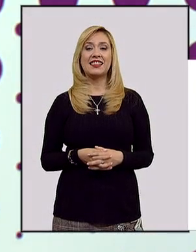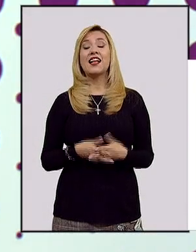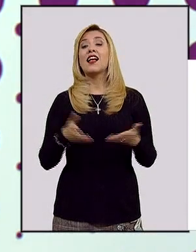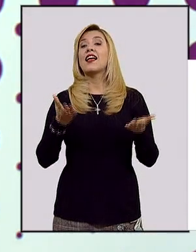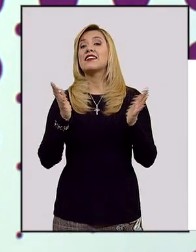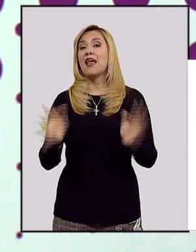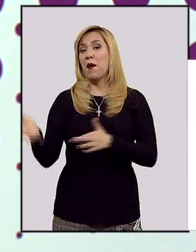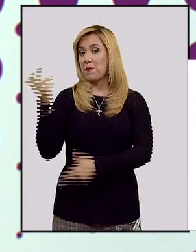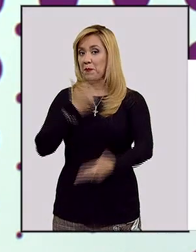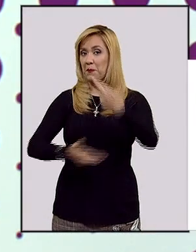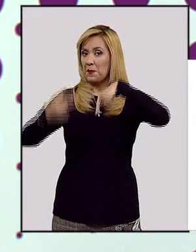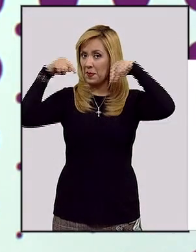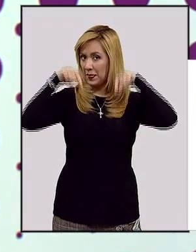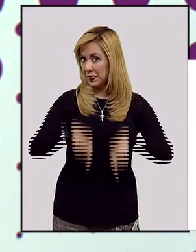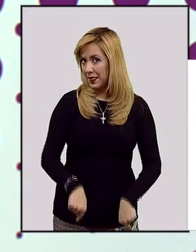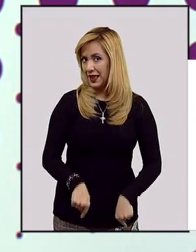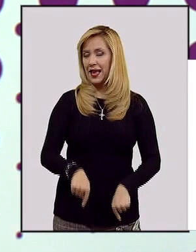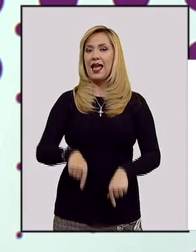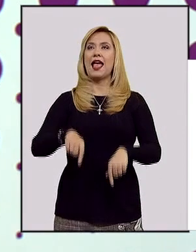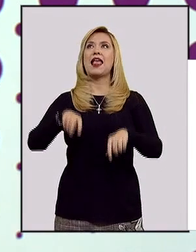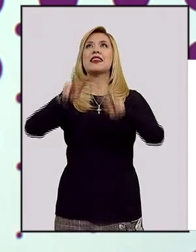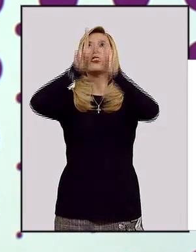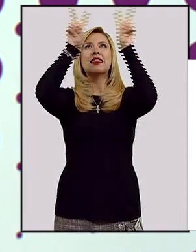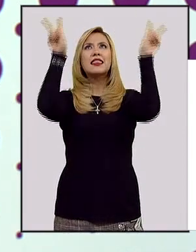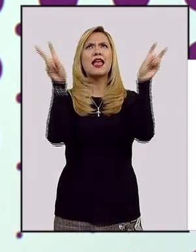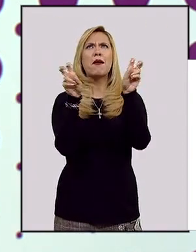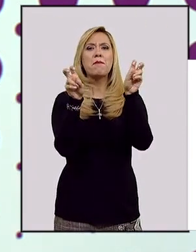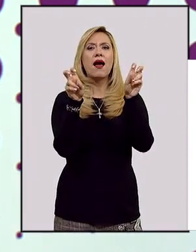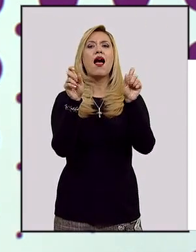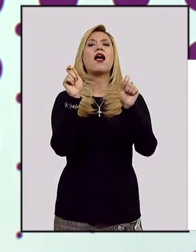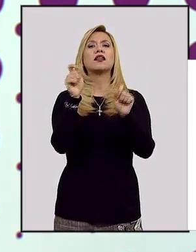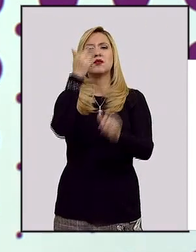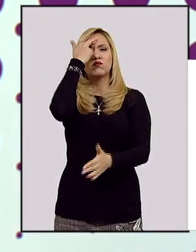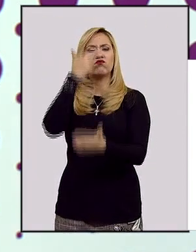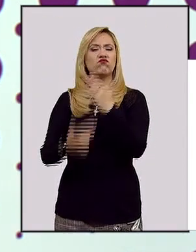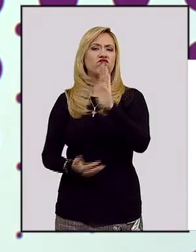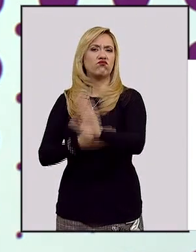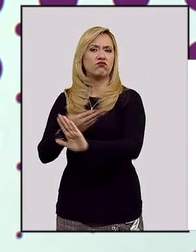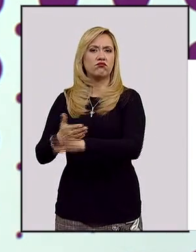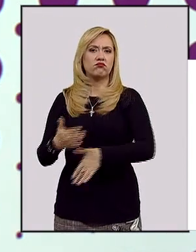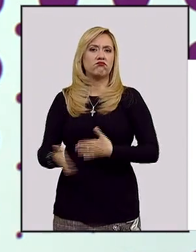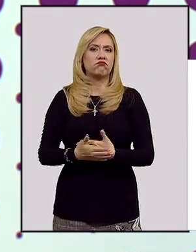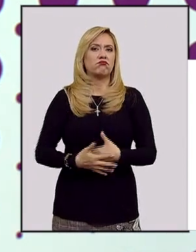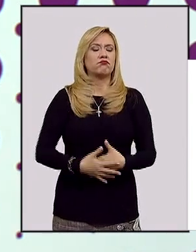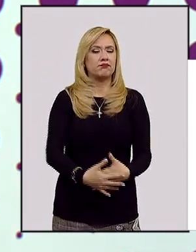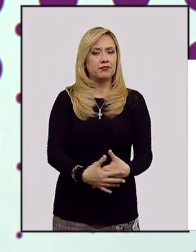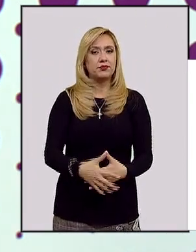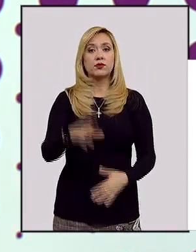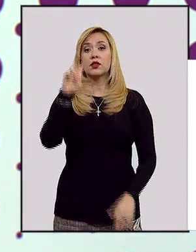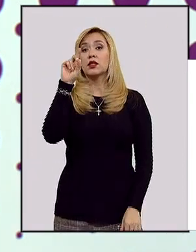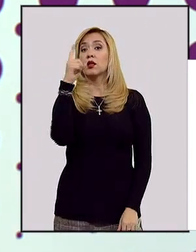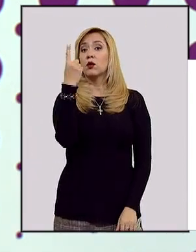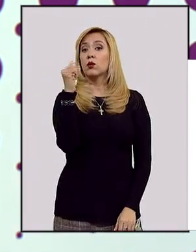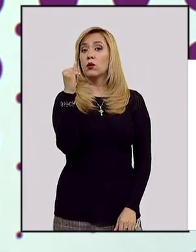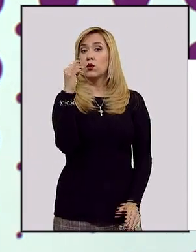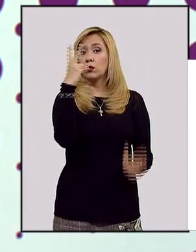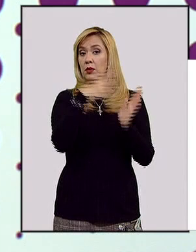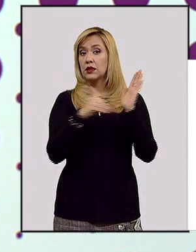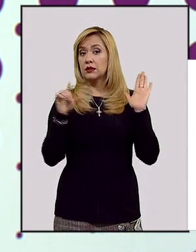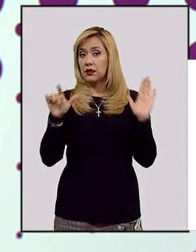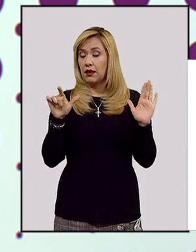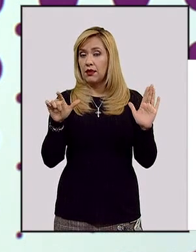Estamos de vuelta en Espacio Diverso y estamos hablando sobre violencia obstétrica. El 31 de julio del 2017,